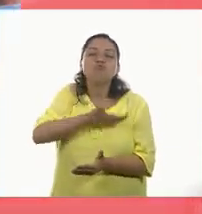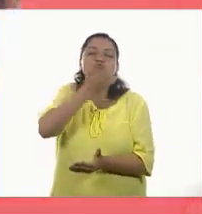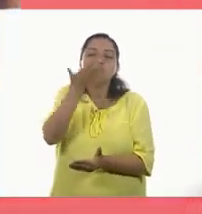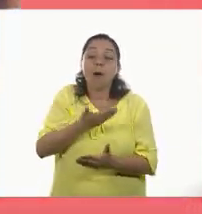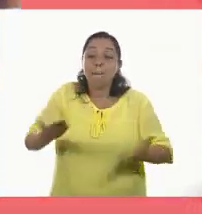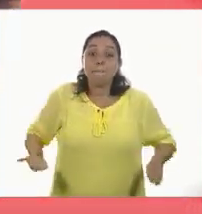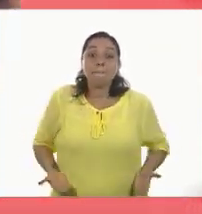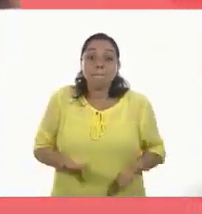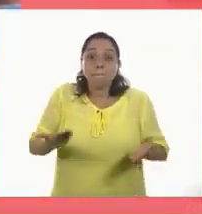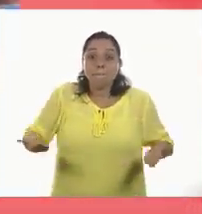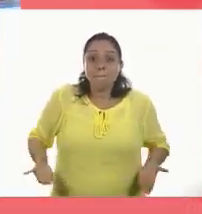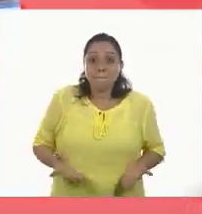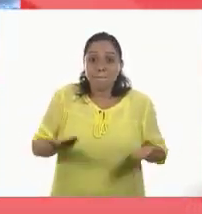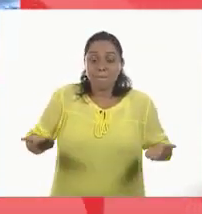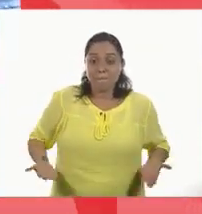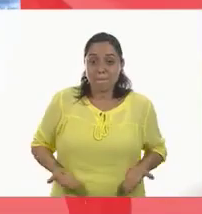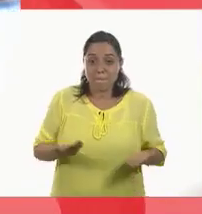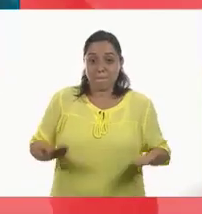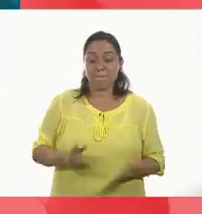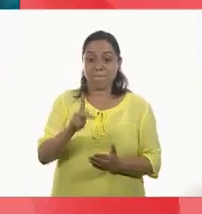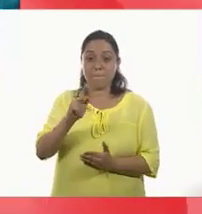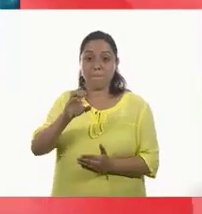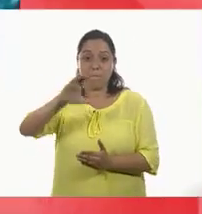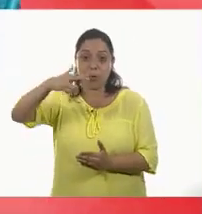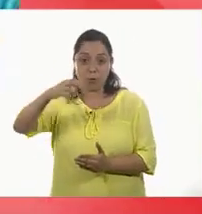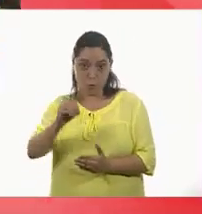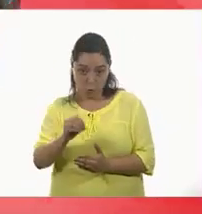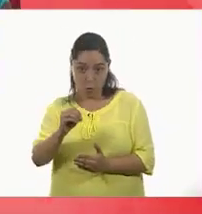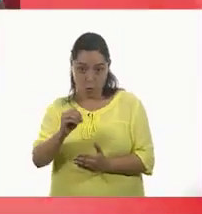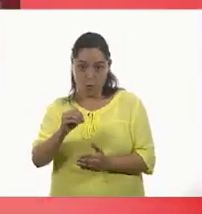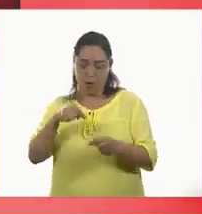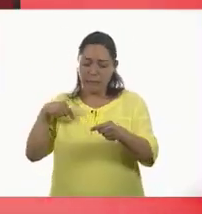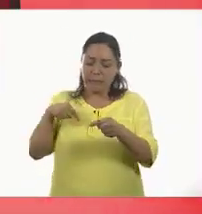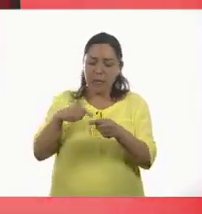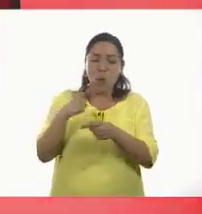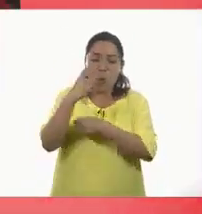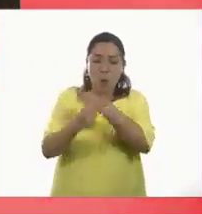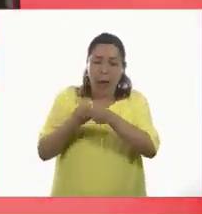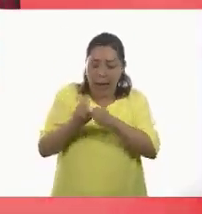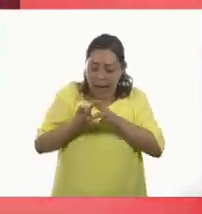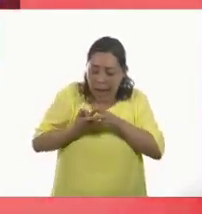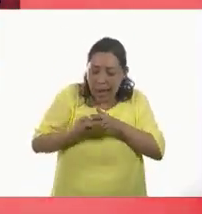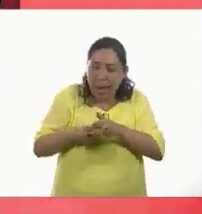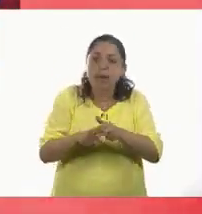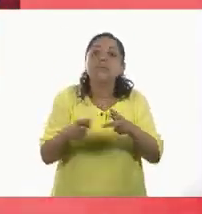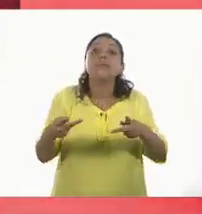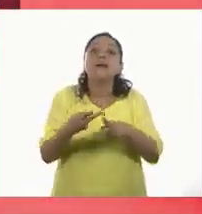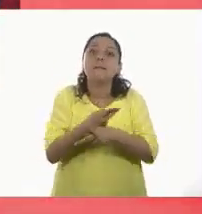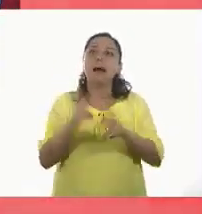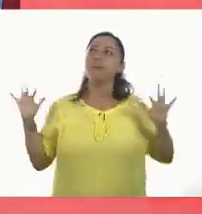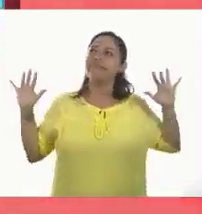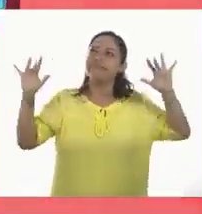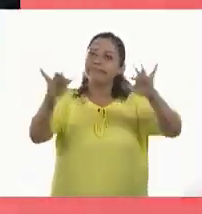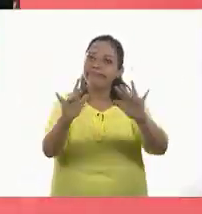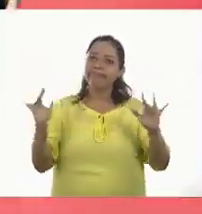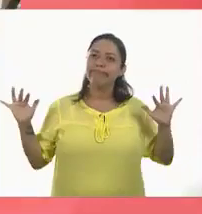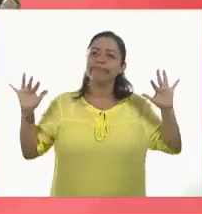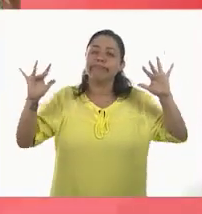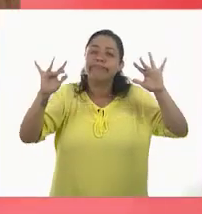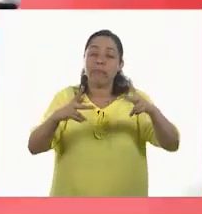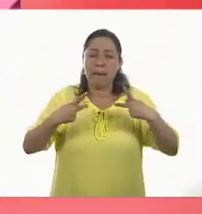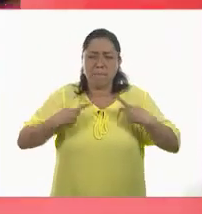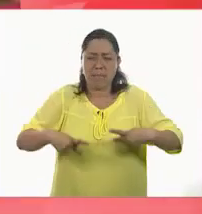pochó, atracción que en los primeros meses del año hace que confluyan miles de visitantes locales,